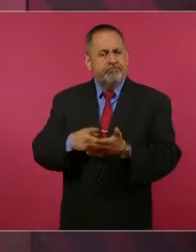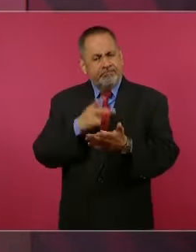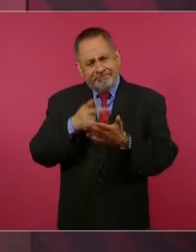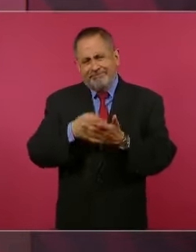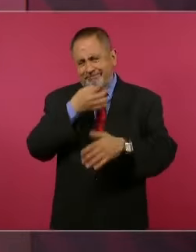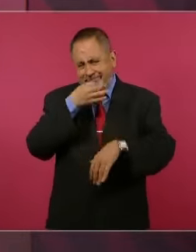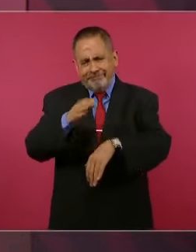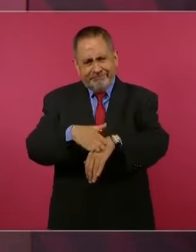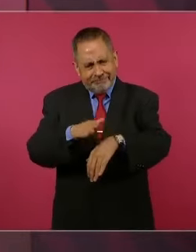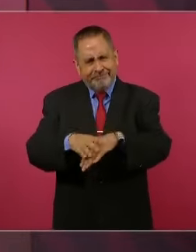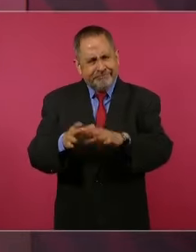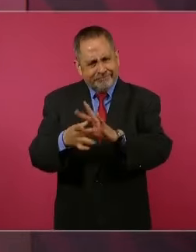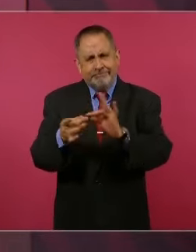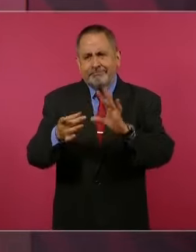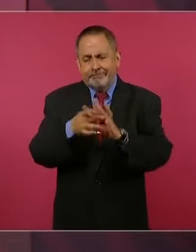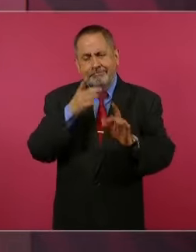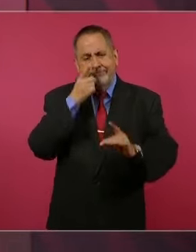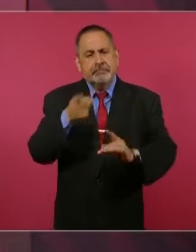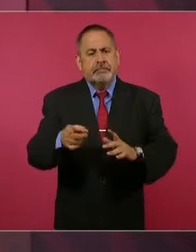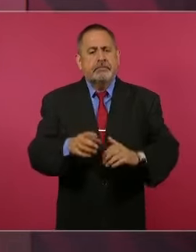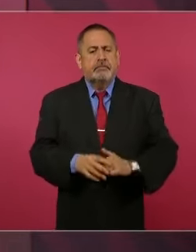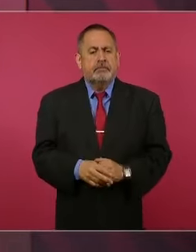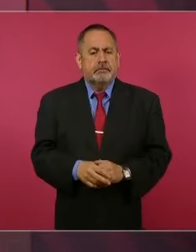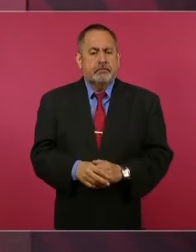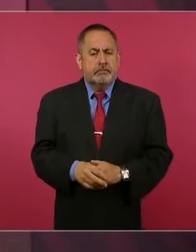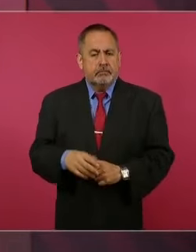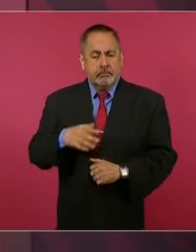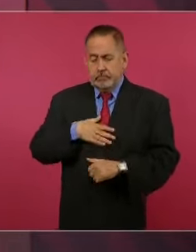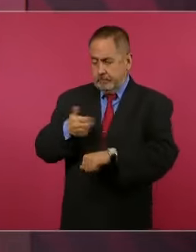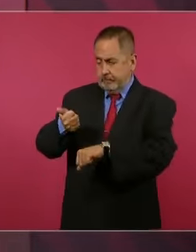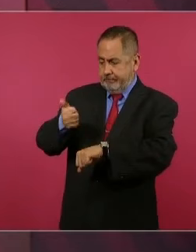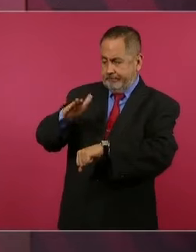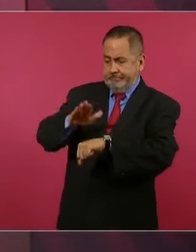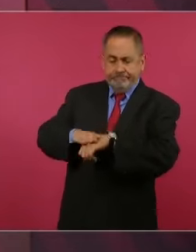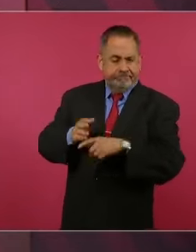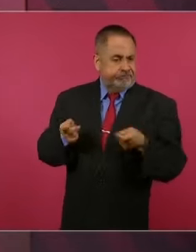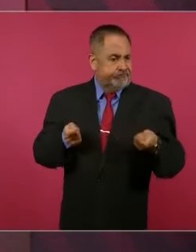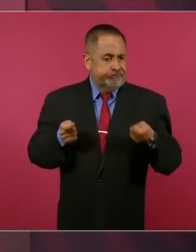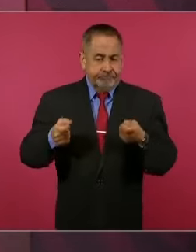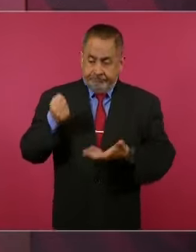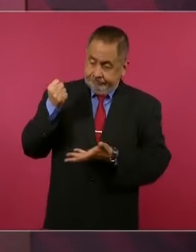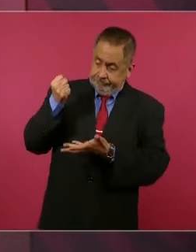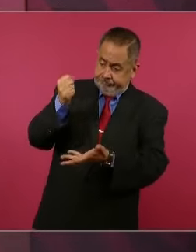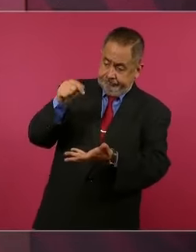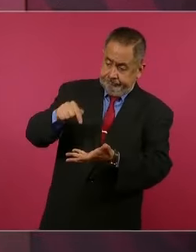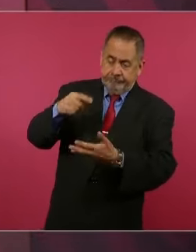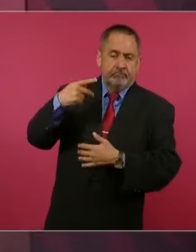a ellos administradores del dinero del pueblo